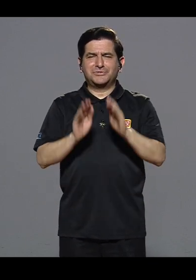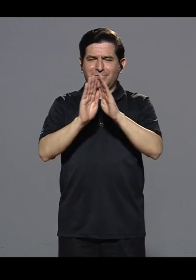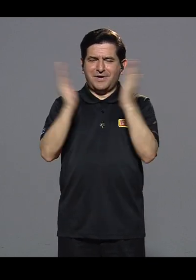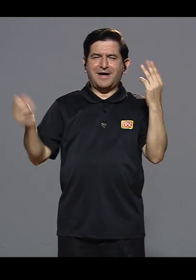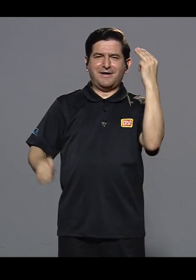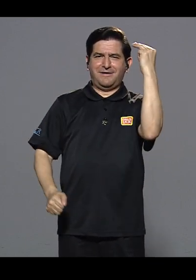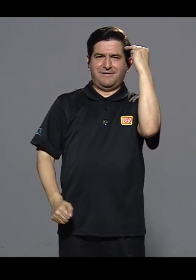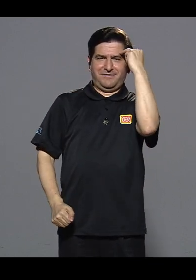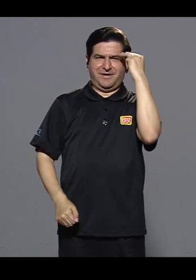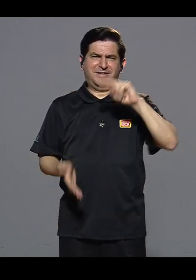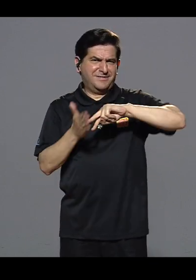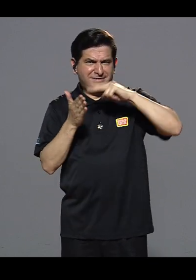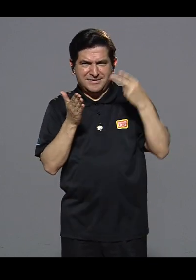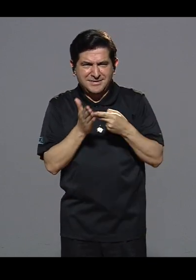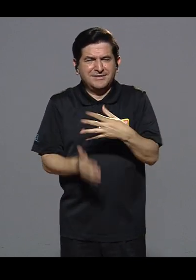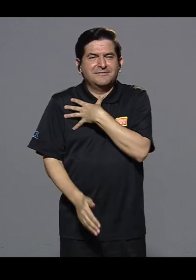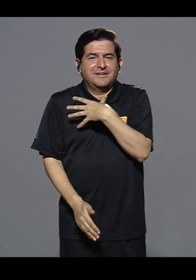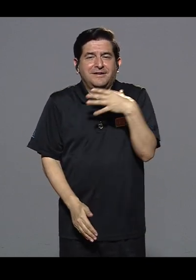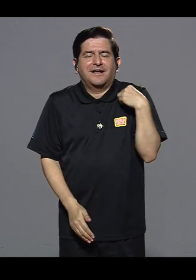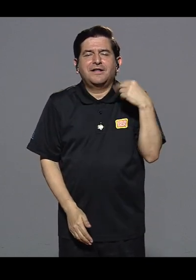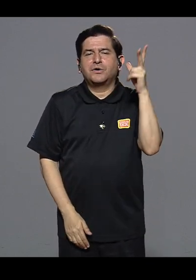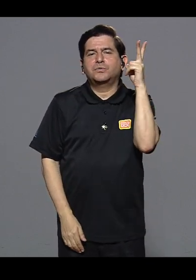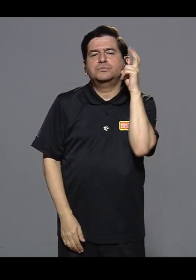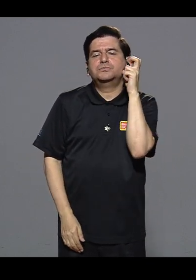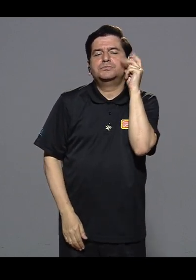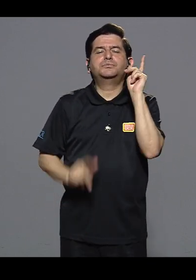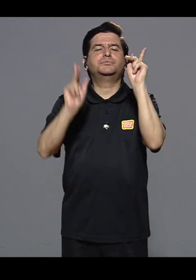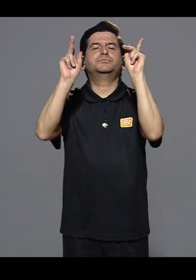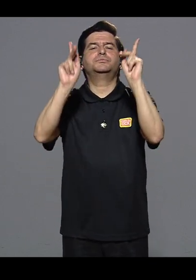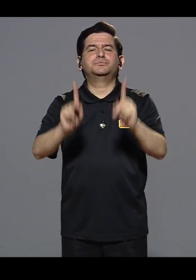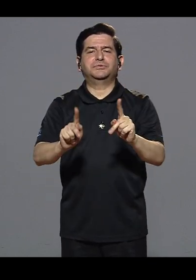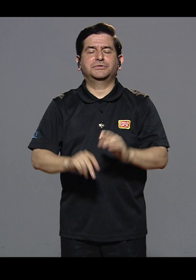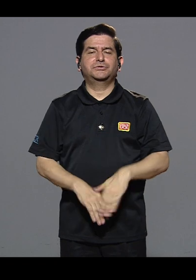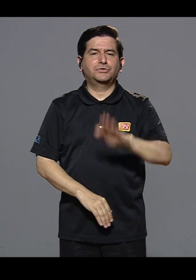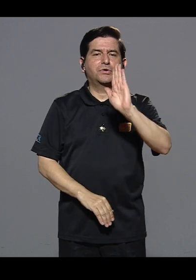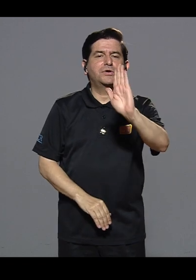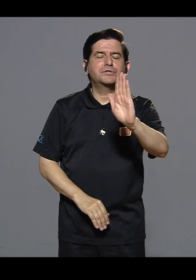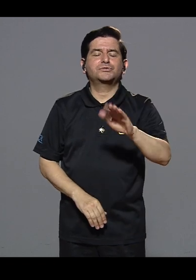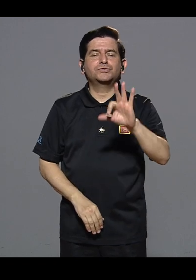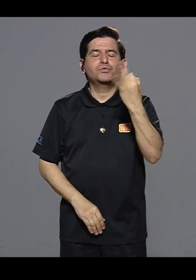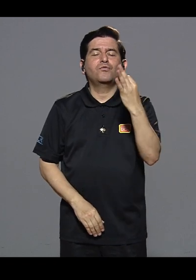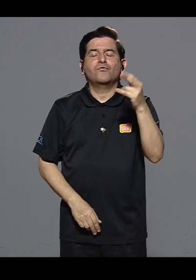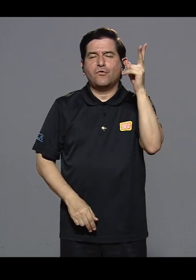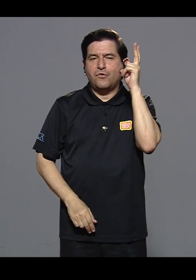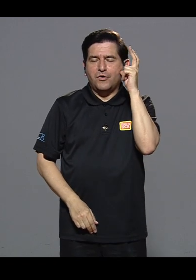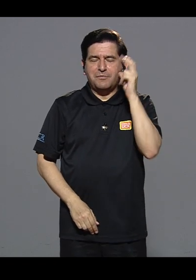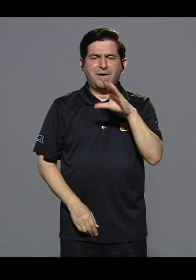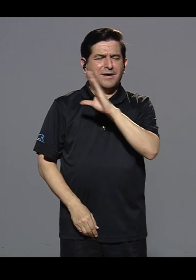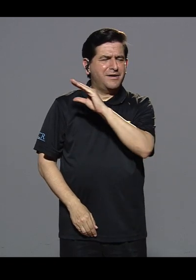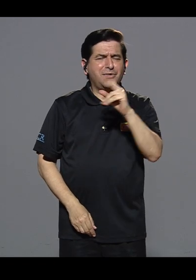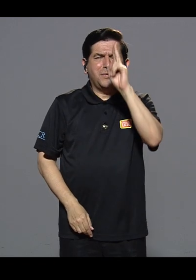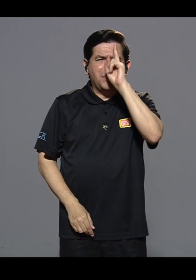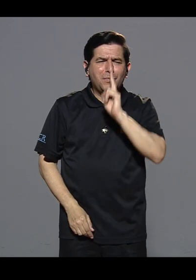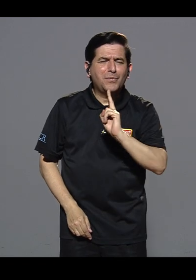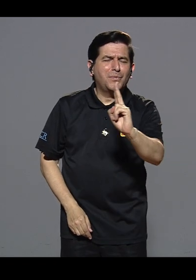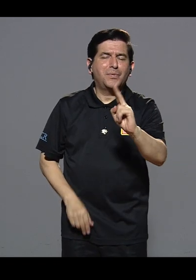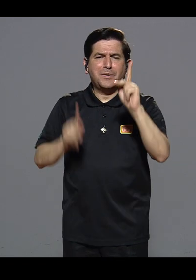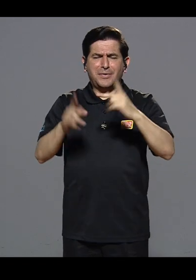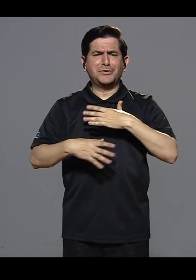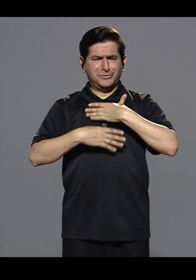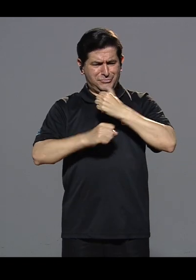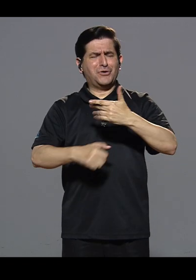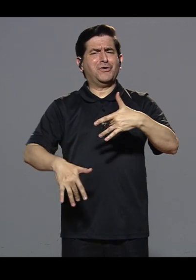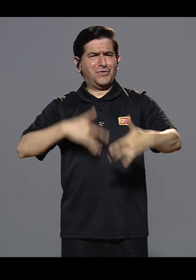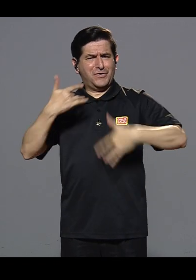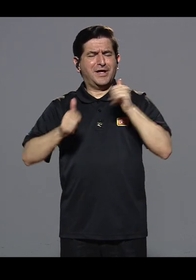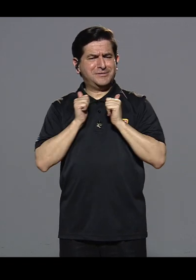muy abierta, en el sentido de que él le gusta escuchar a las personas, en su forma de escuchar, y es muy humilde. Las personas